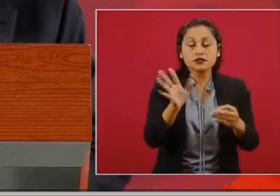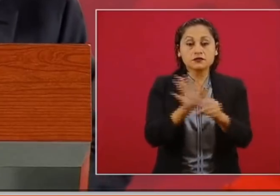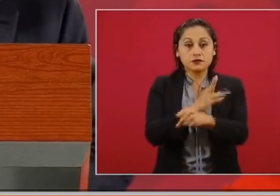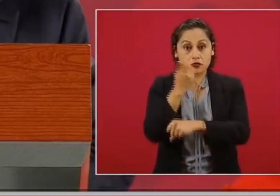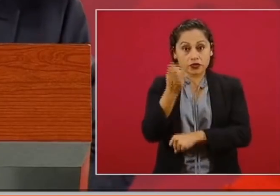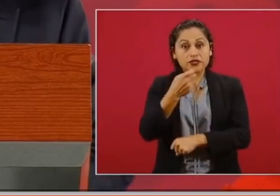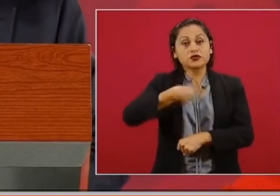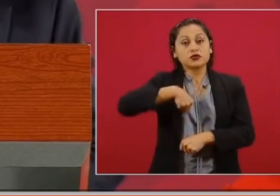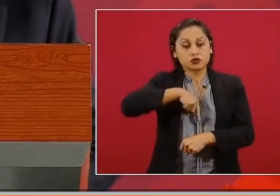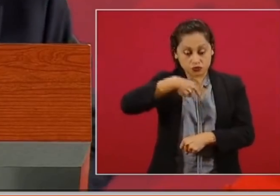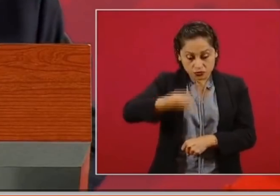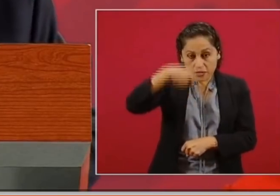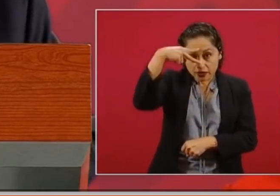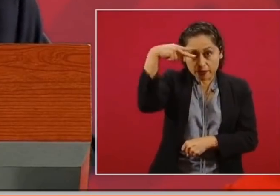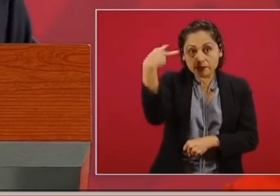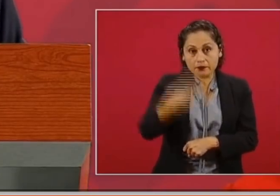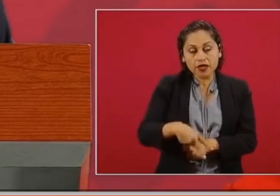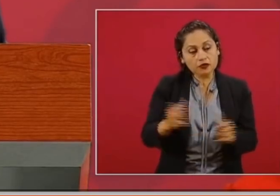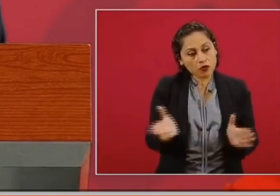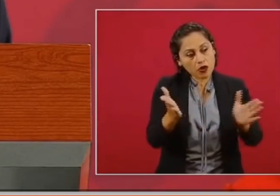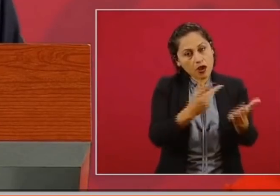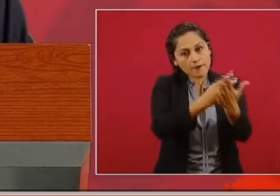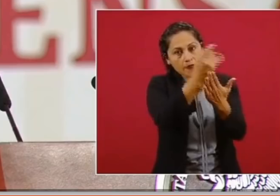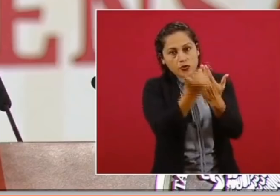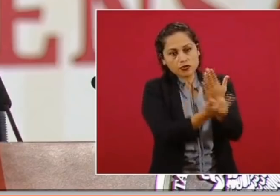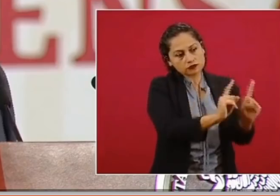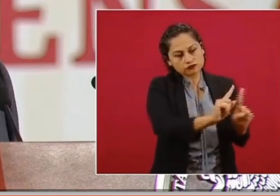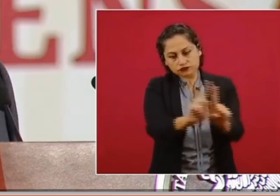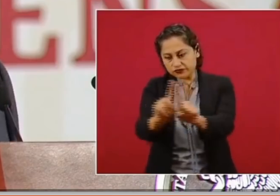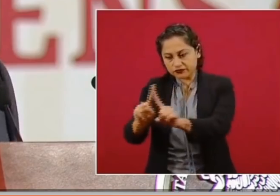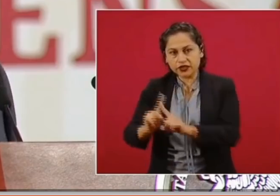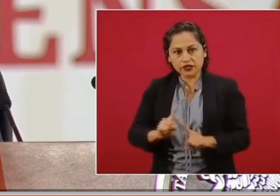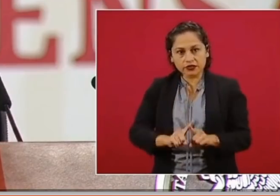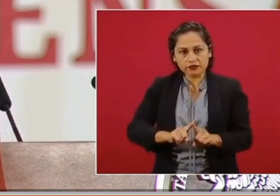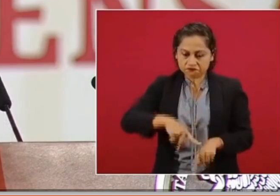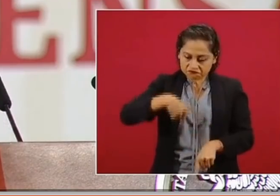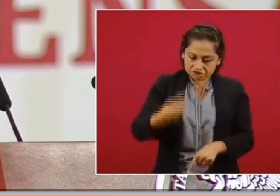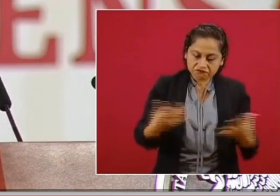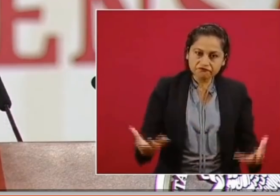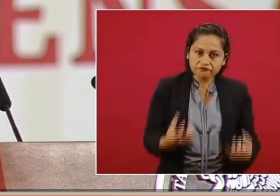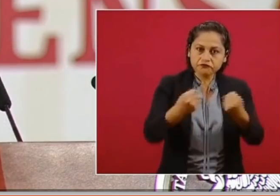los proyectos que presentemos contraten empresas mexicanas.